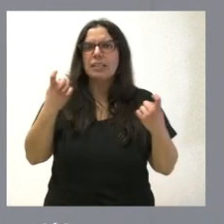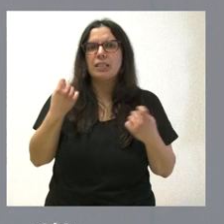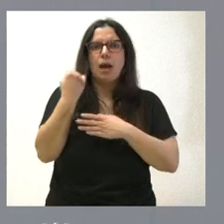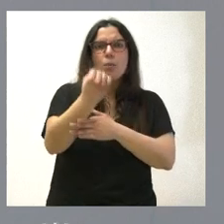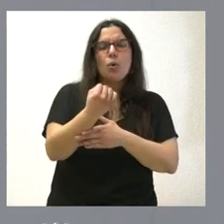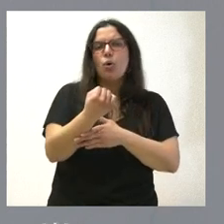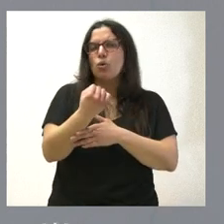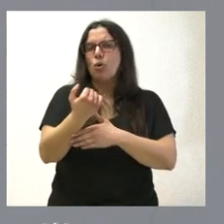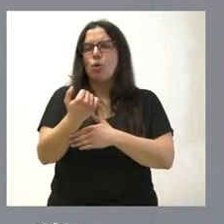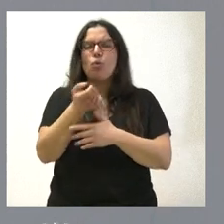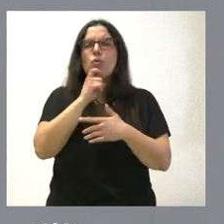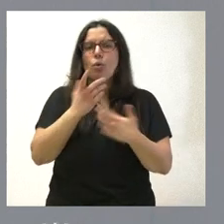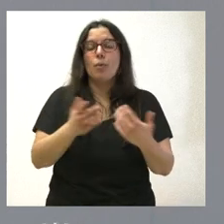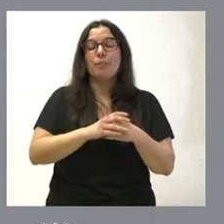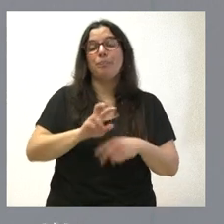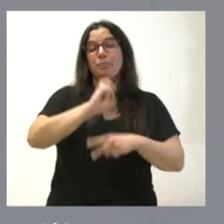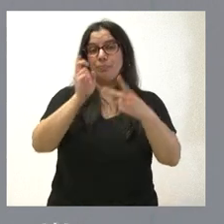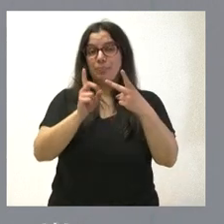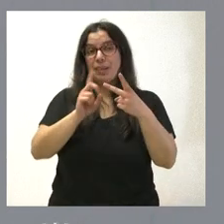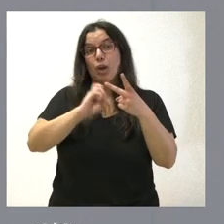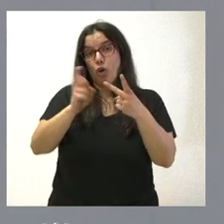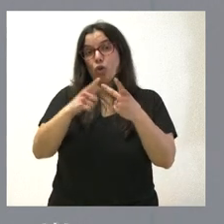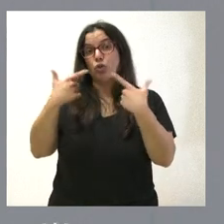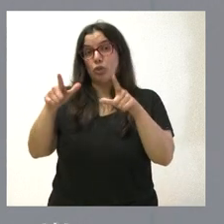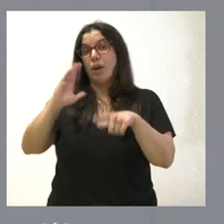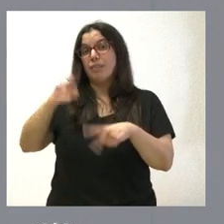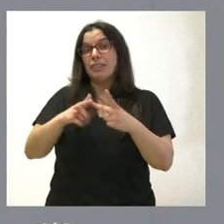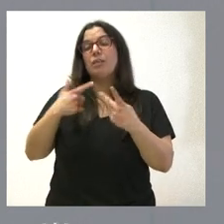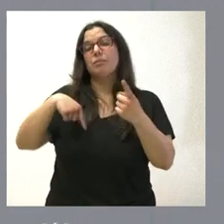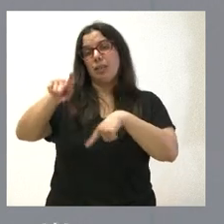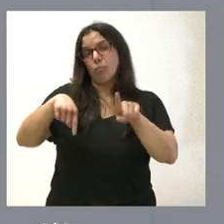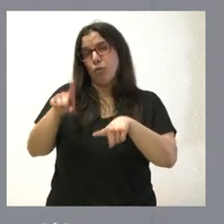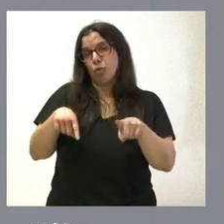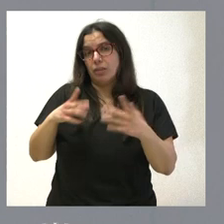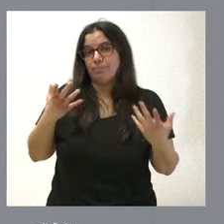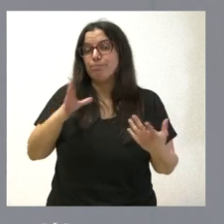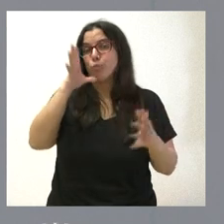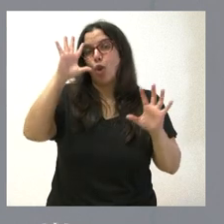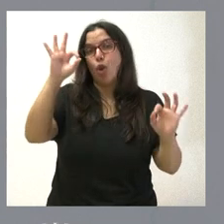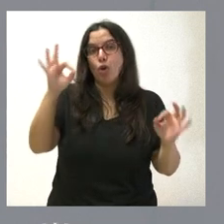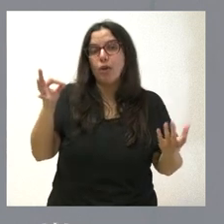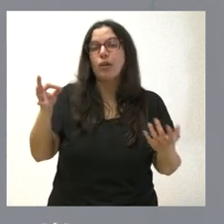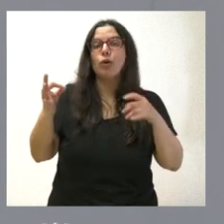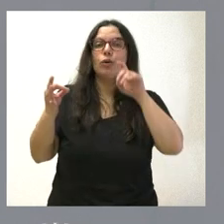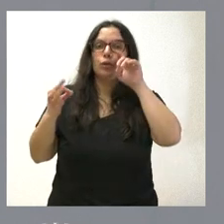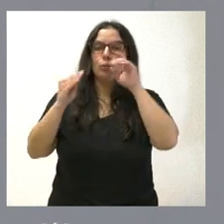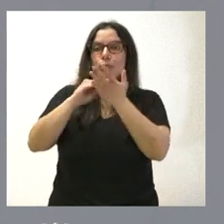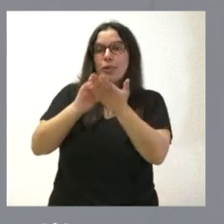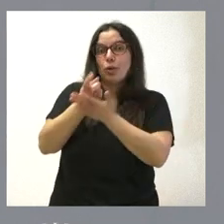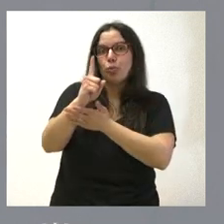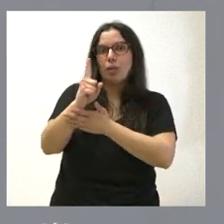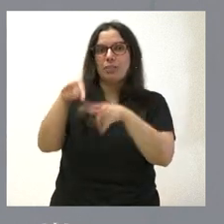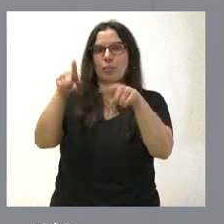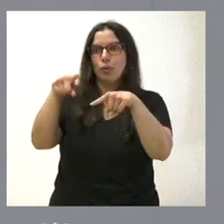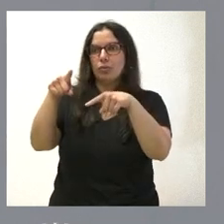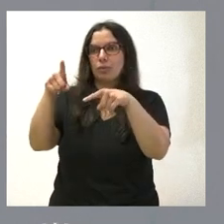y de nuestro respaldo y el segundo sector más afectado es el que tiene que ver con el transporte porque lógicamente en la medida en que muchas rutas del transporte ha quedado cortadas